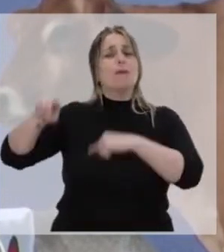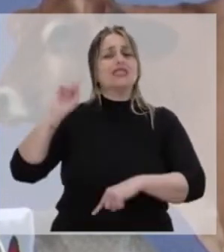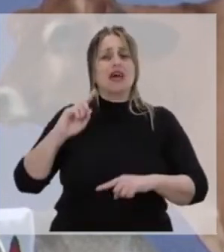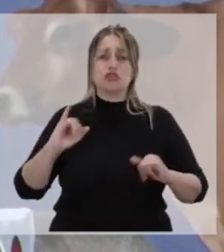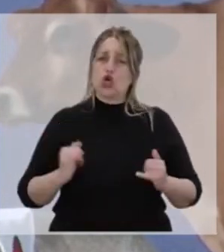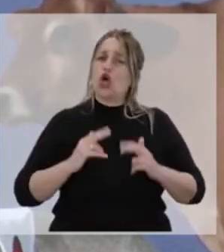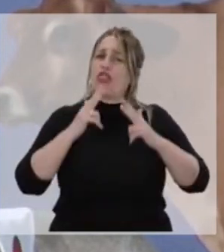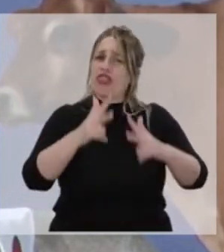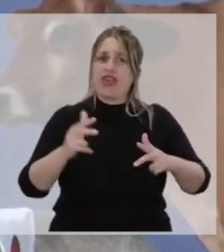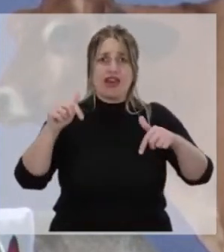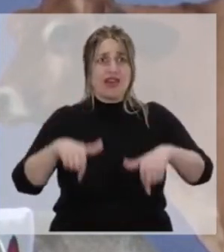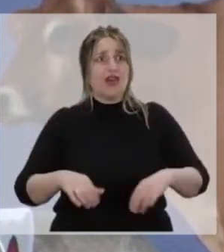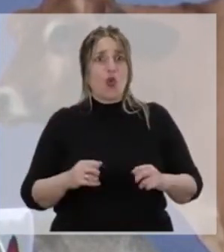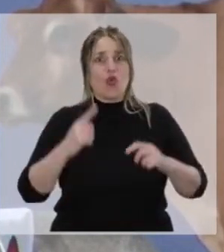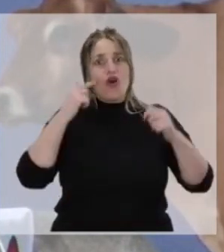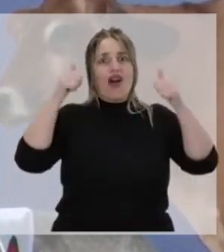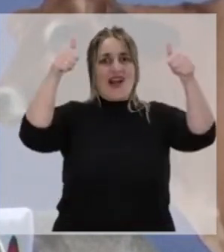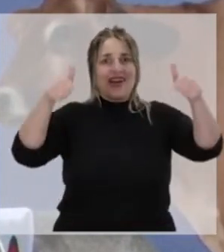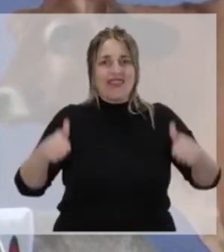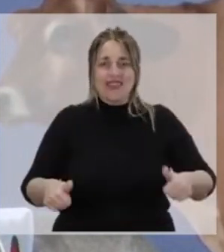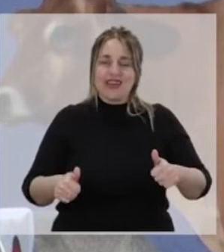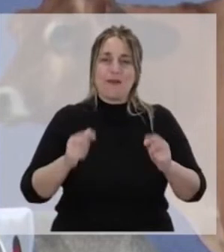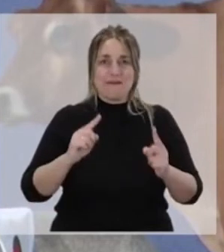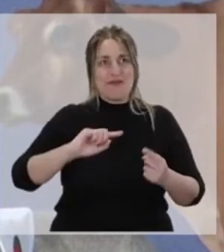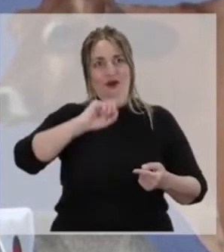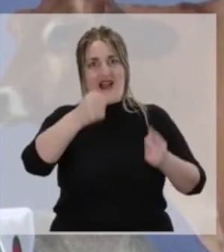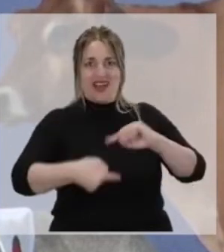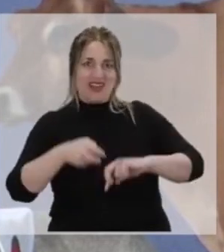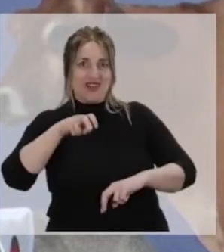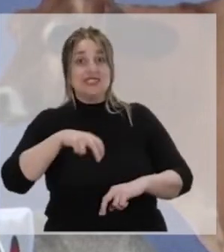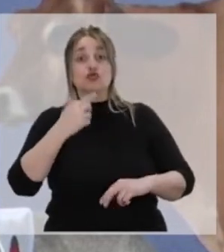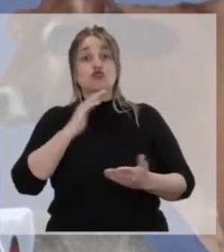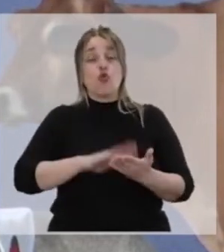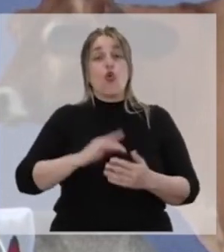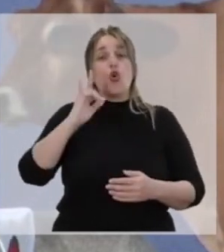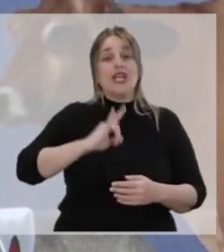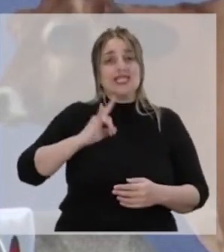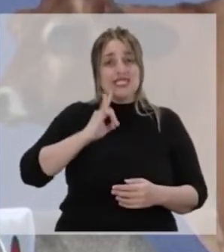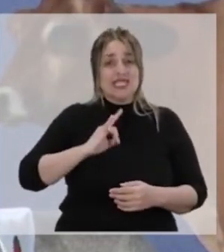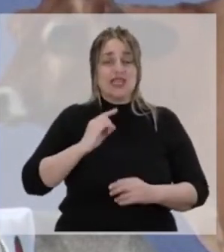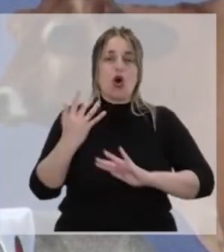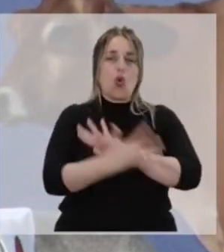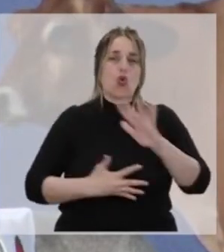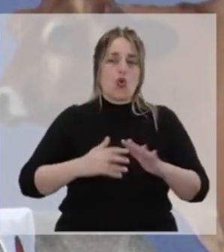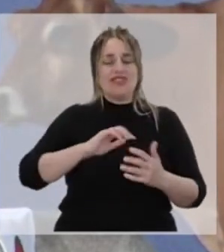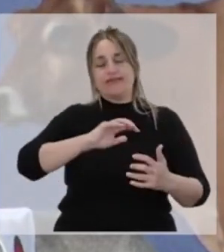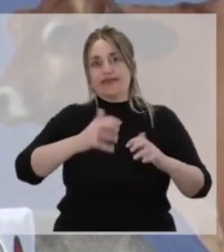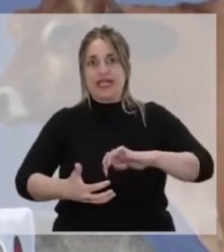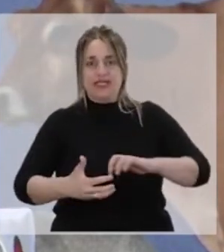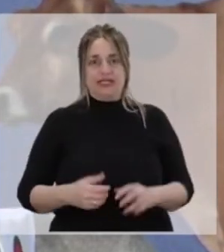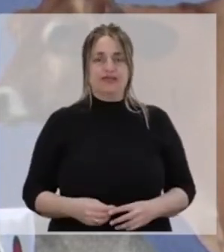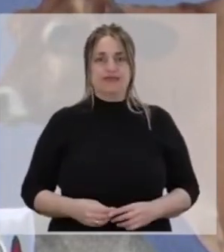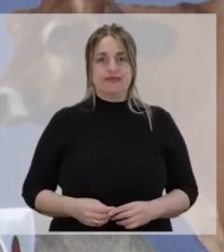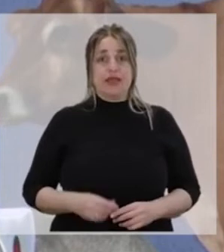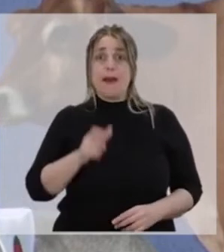el año pasado yo hablé de ese lado y acá estaba el cartel lechería nacional en crisis